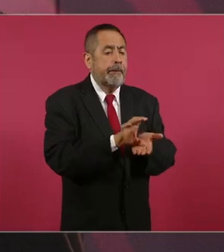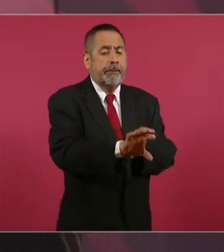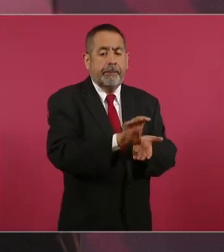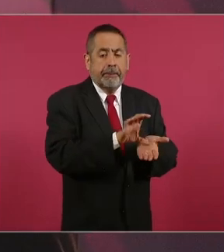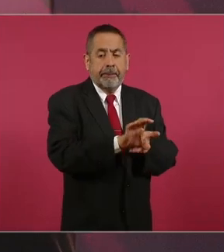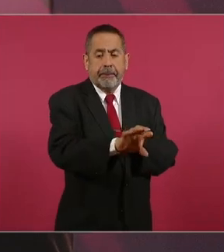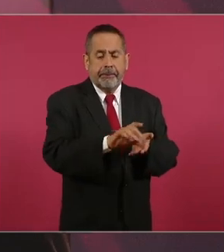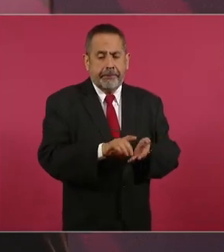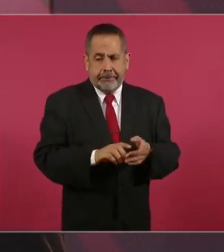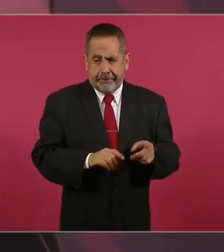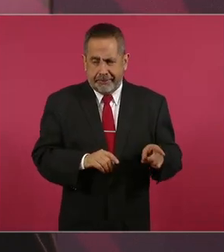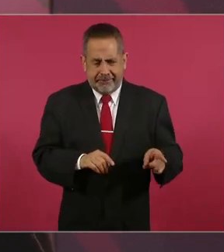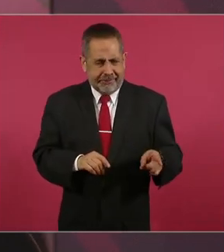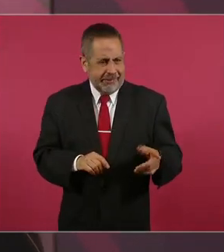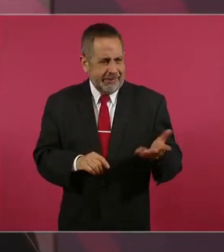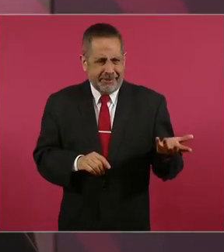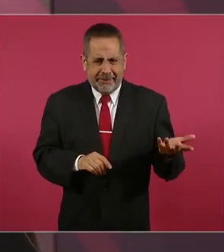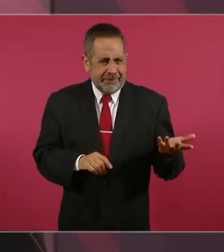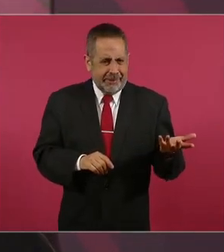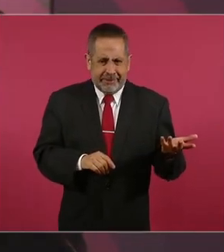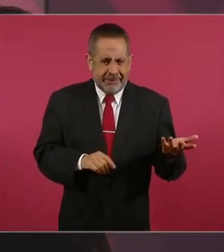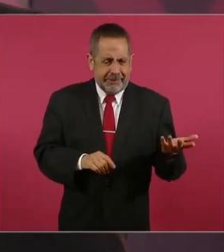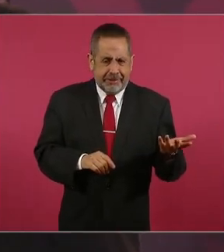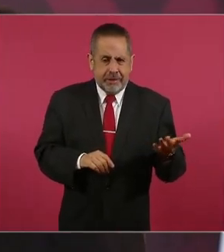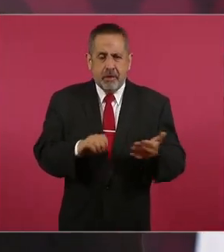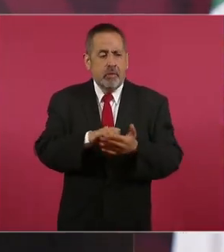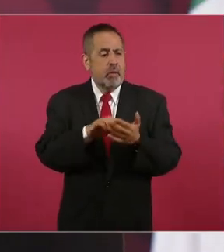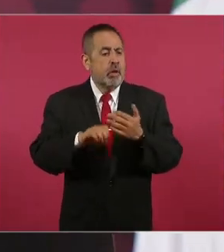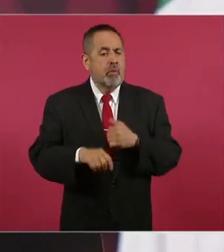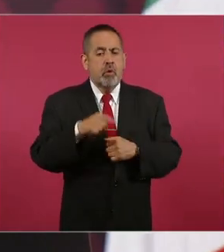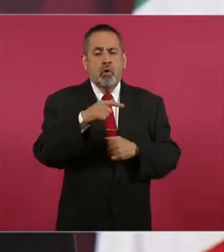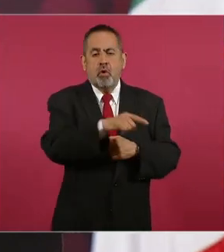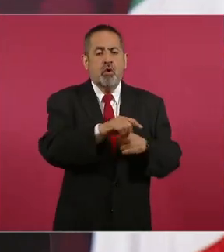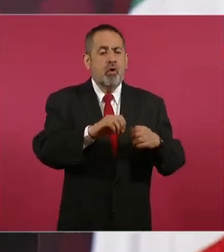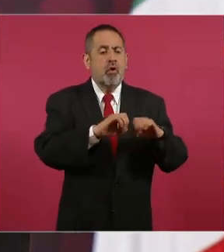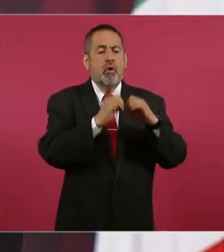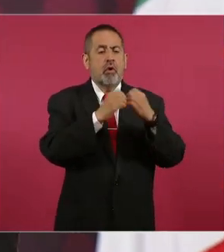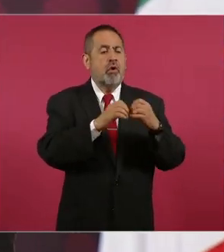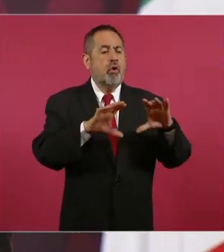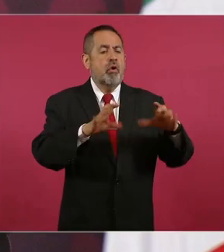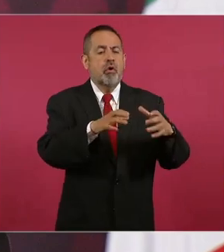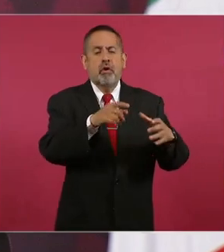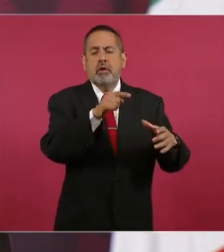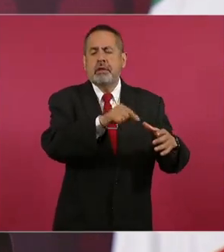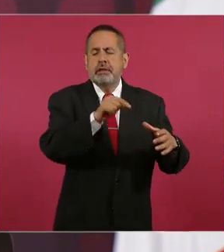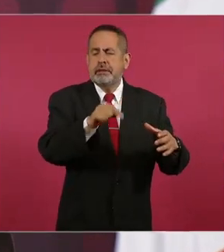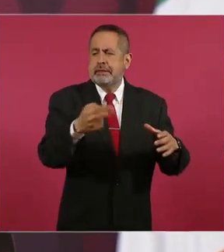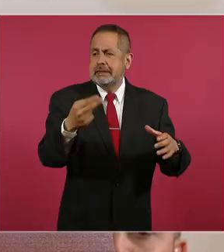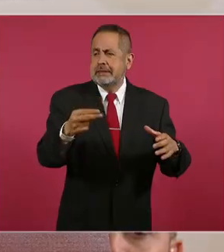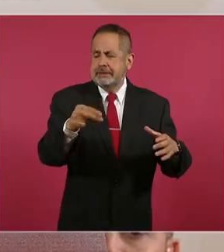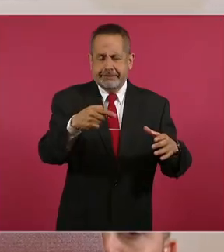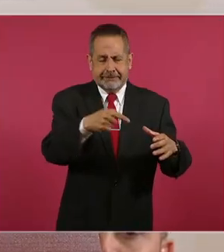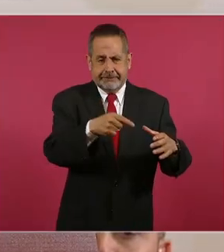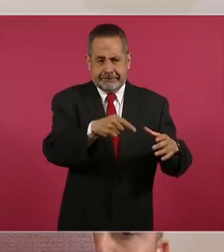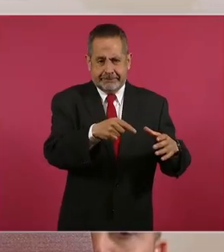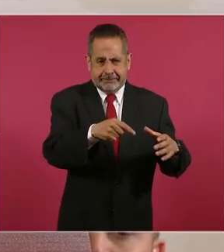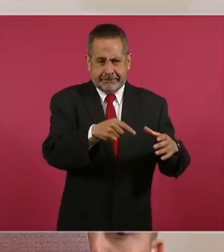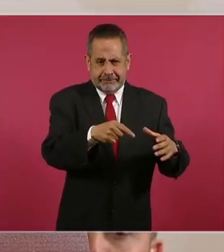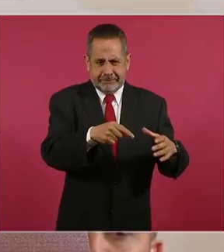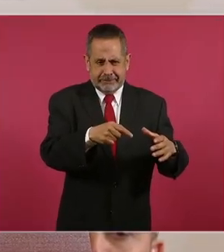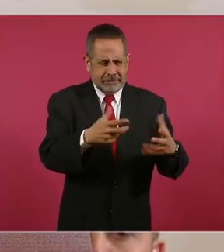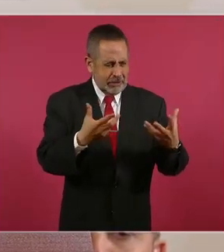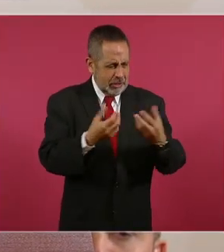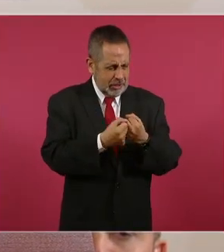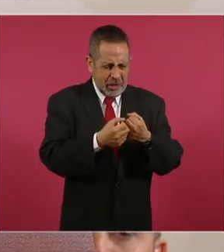como es el caso de la organización esta